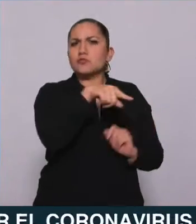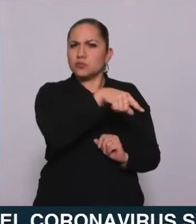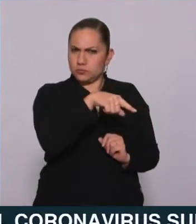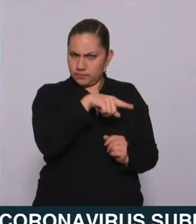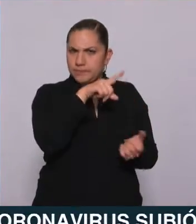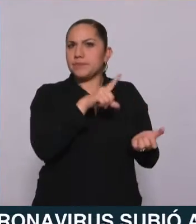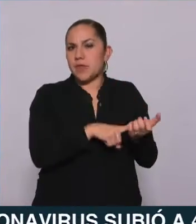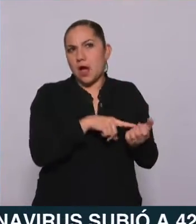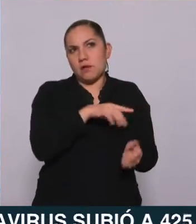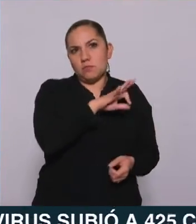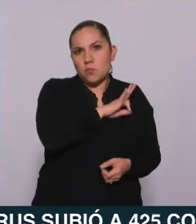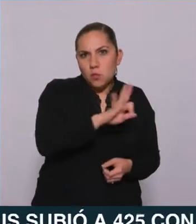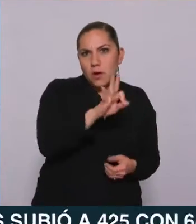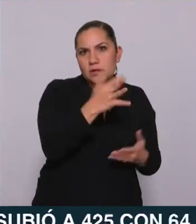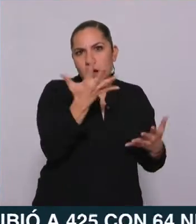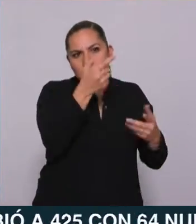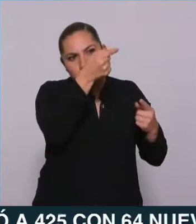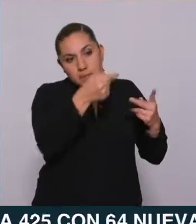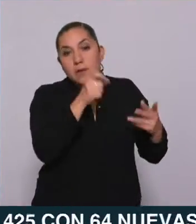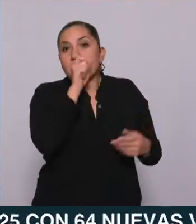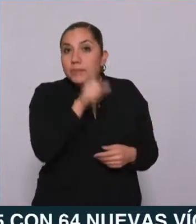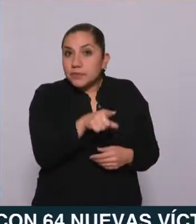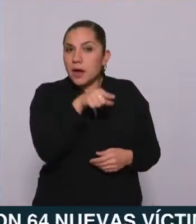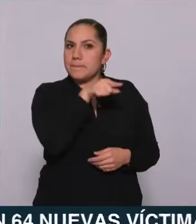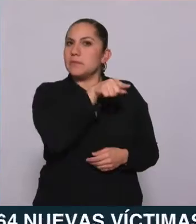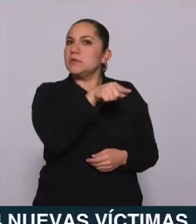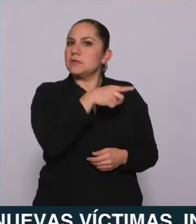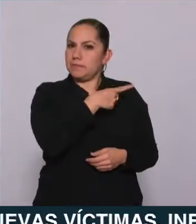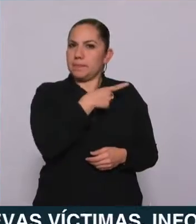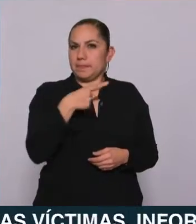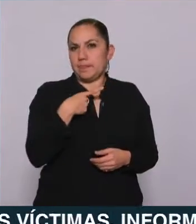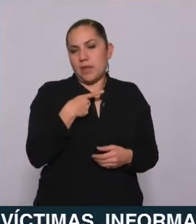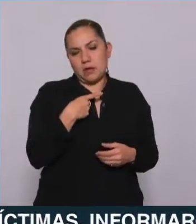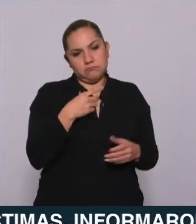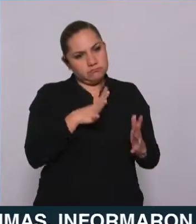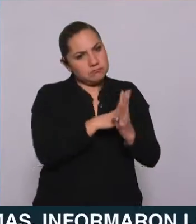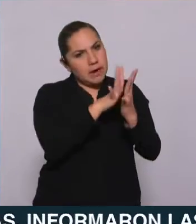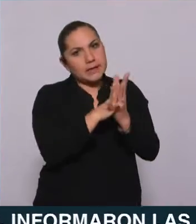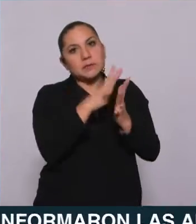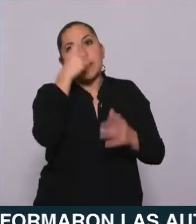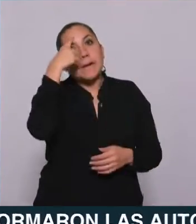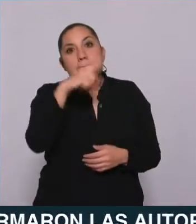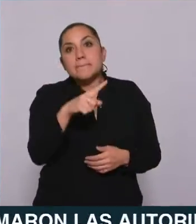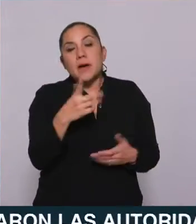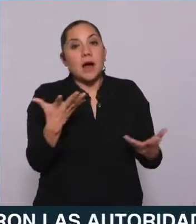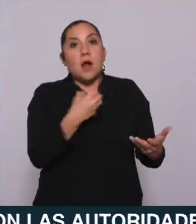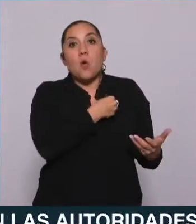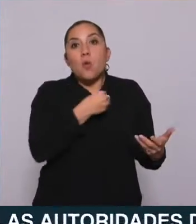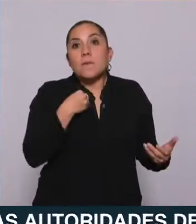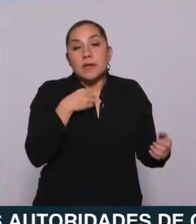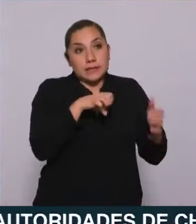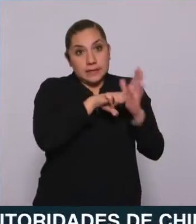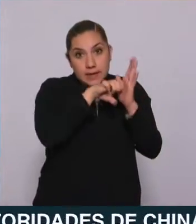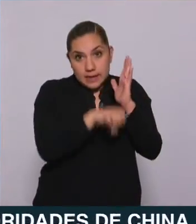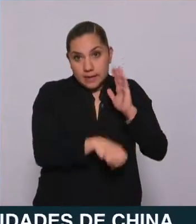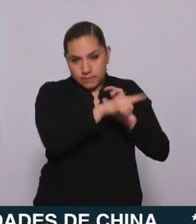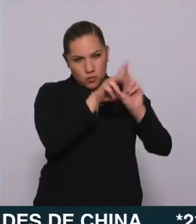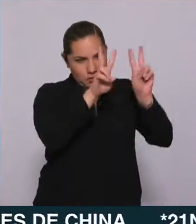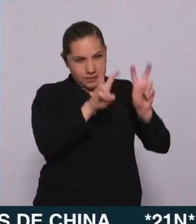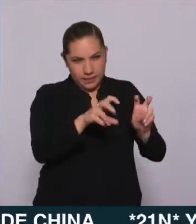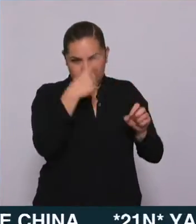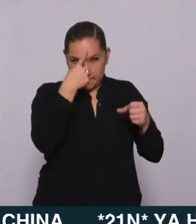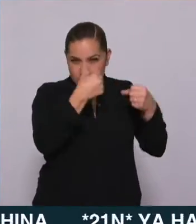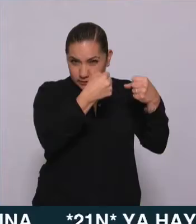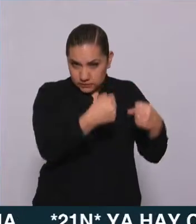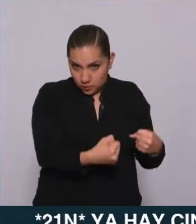responsabilidades, sobre todo en el nuevo esquema de seguridad. Sería muy importante y sería relevante que las comisiones de participación